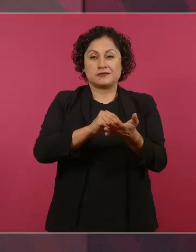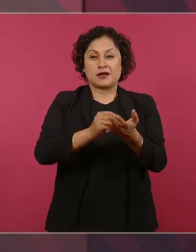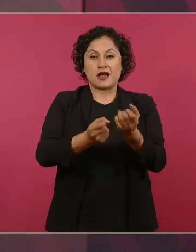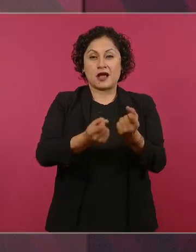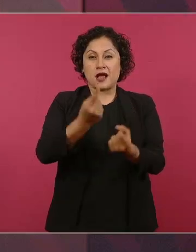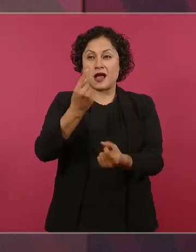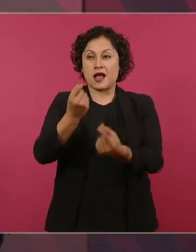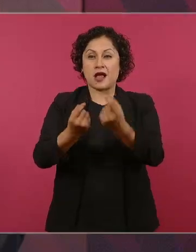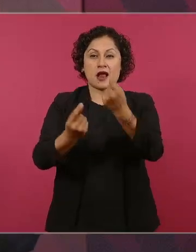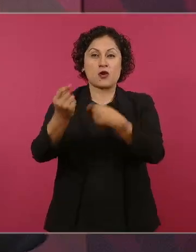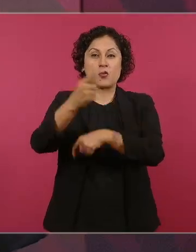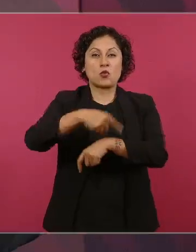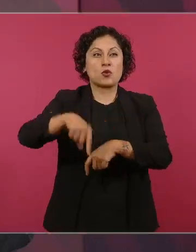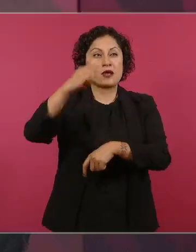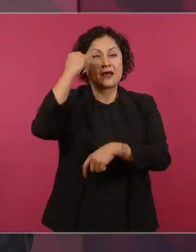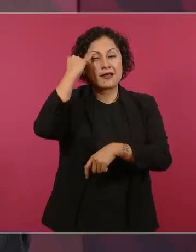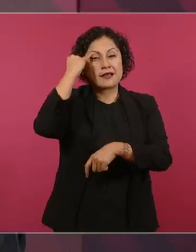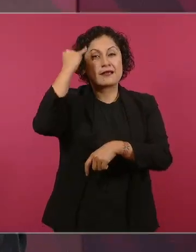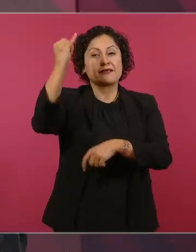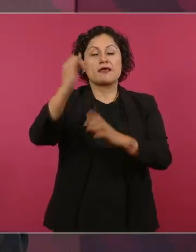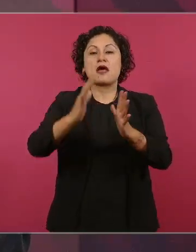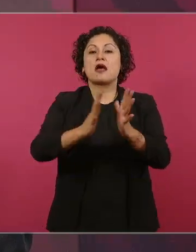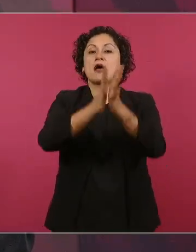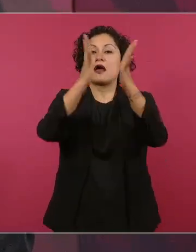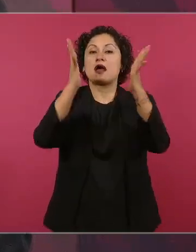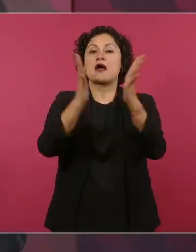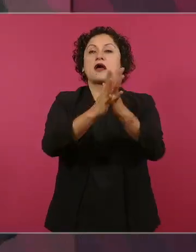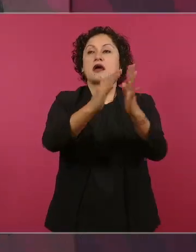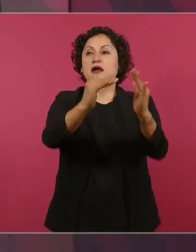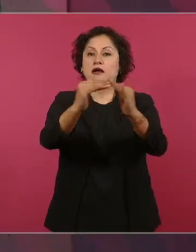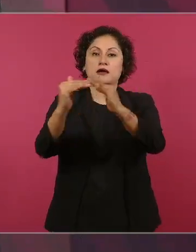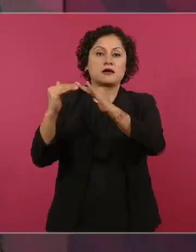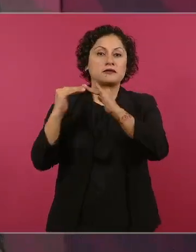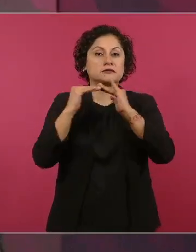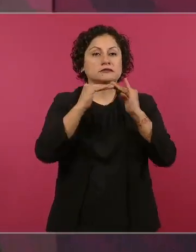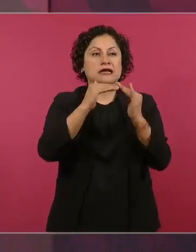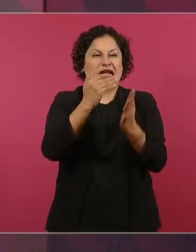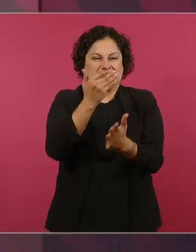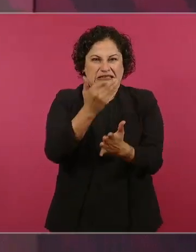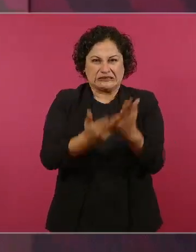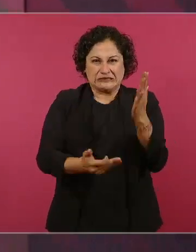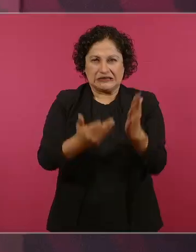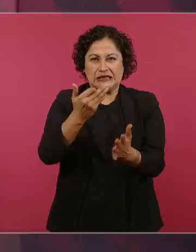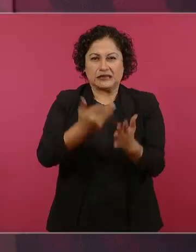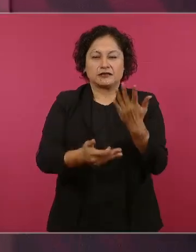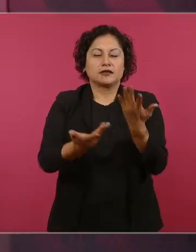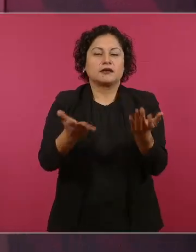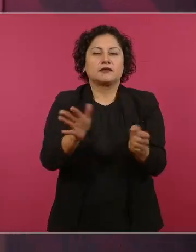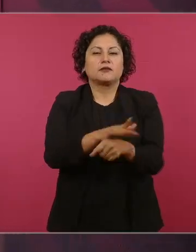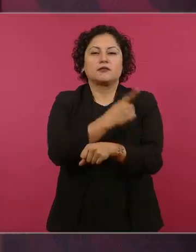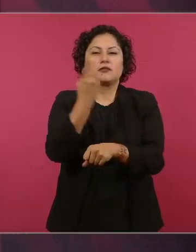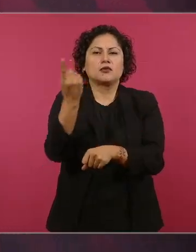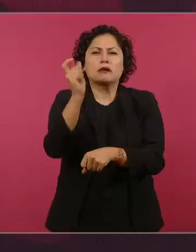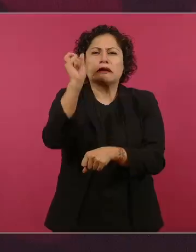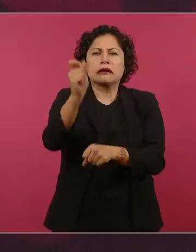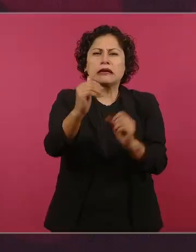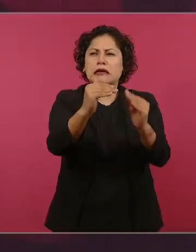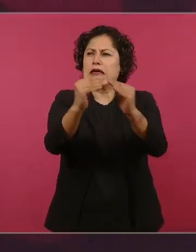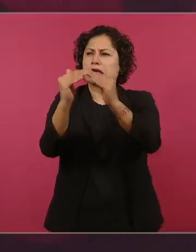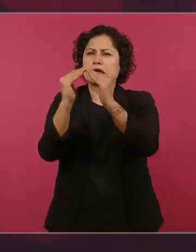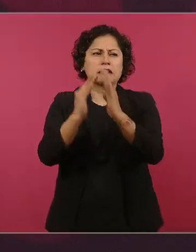La democracia es sinónimo de diversidad, de